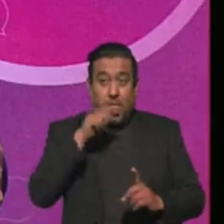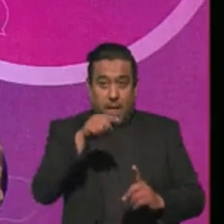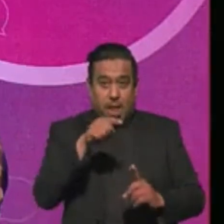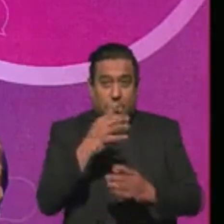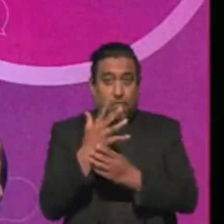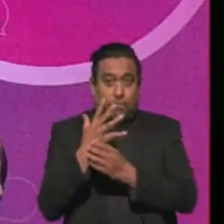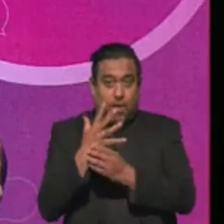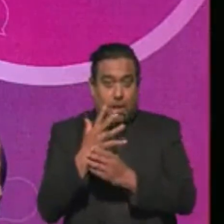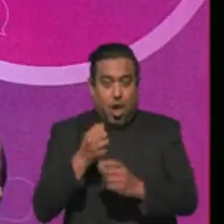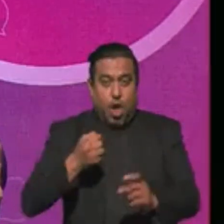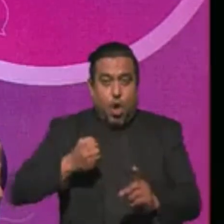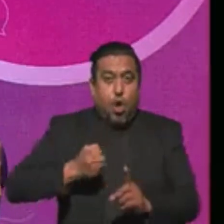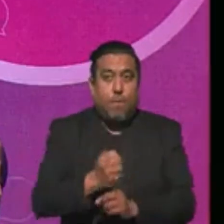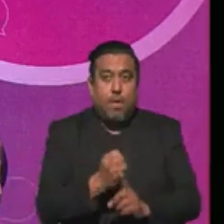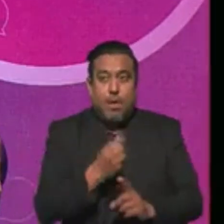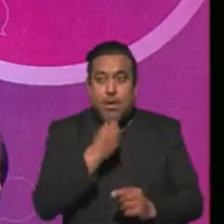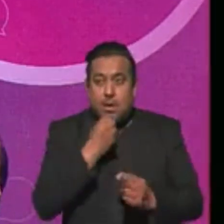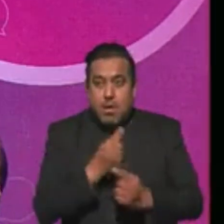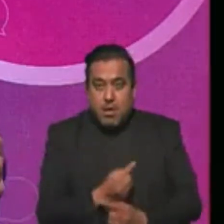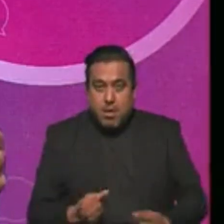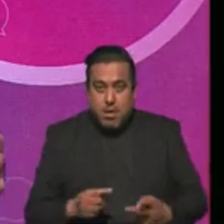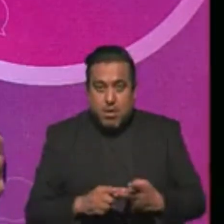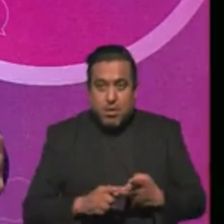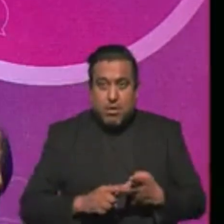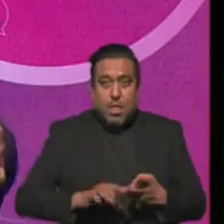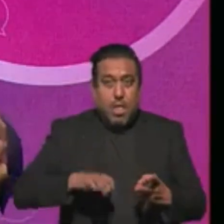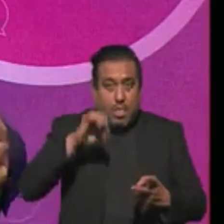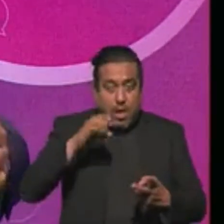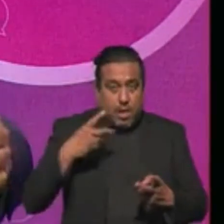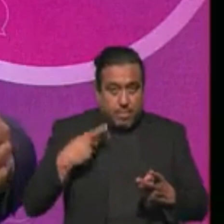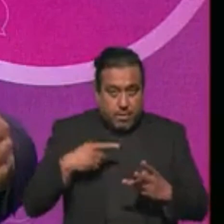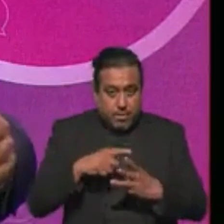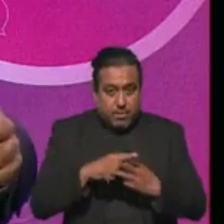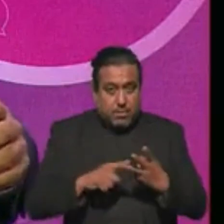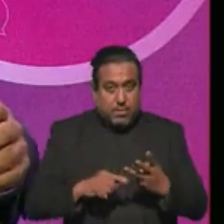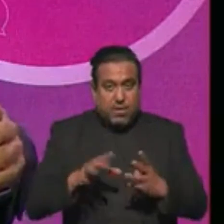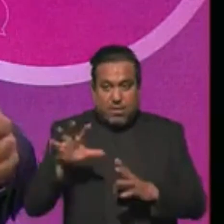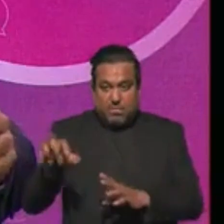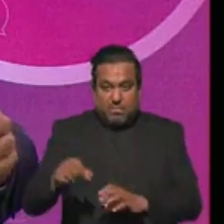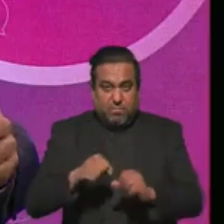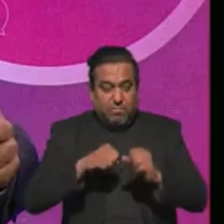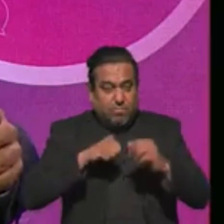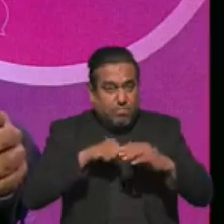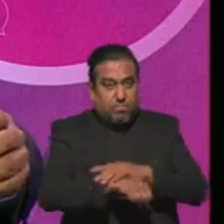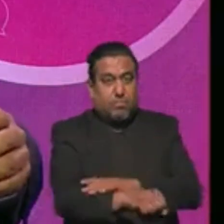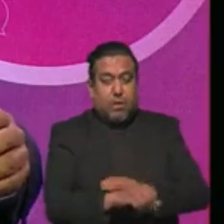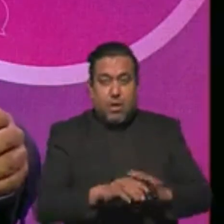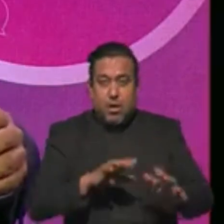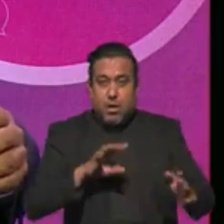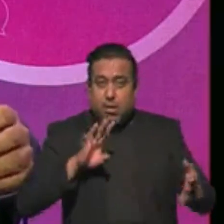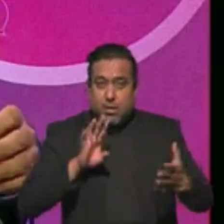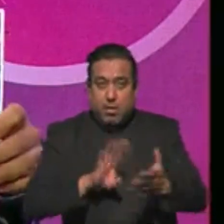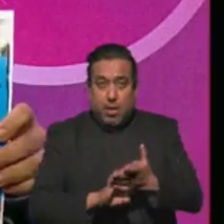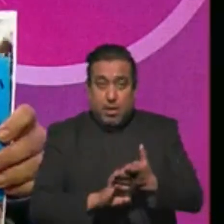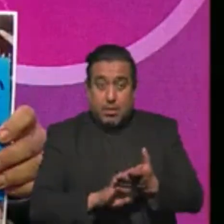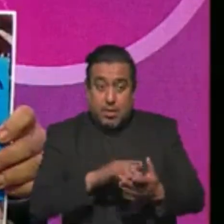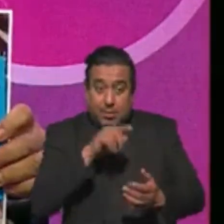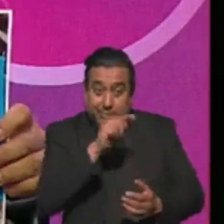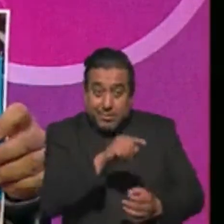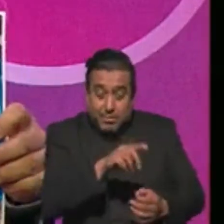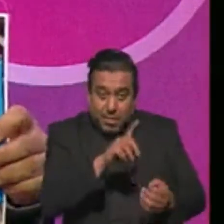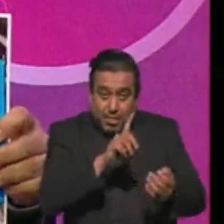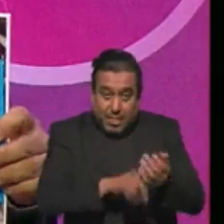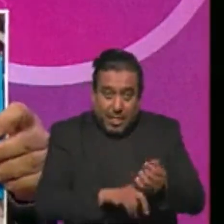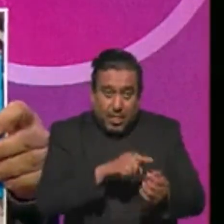niños ancianas ancianos los metió a la cárcel y después en la cárcel